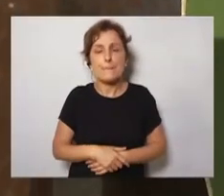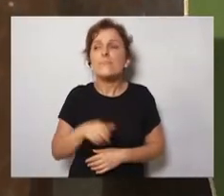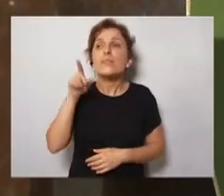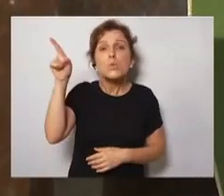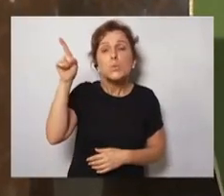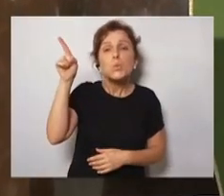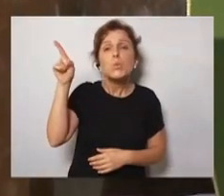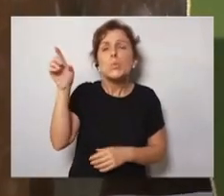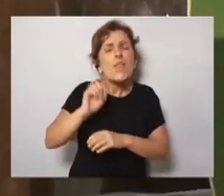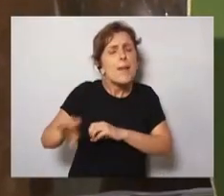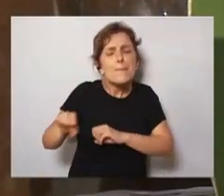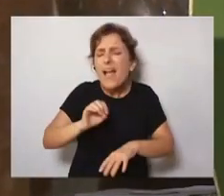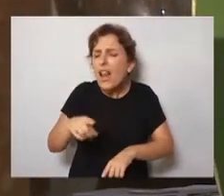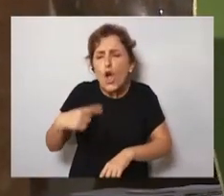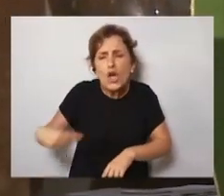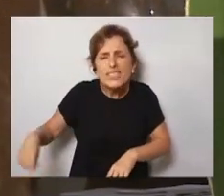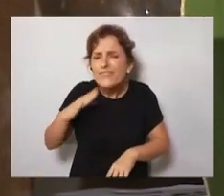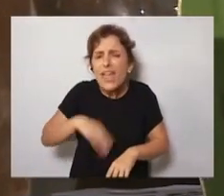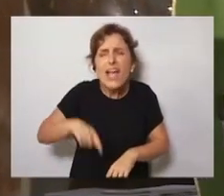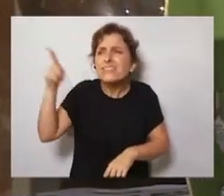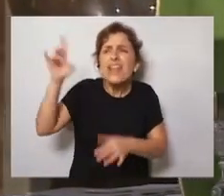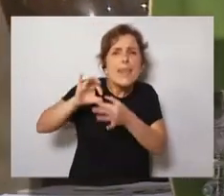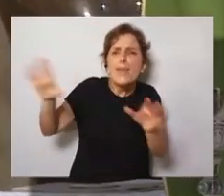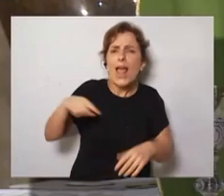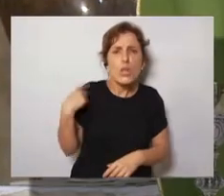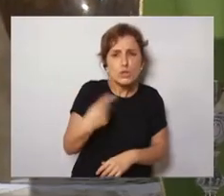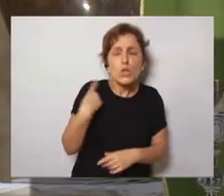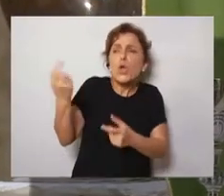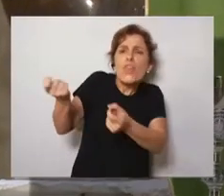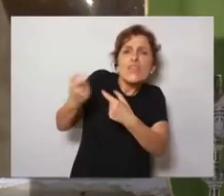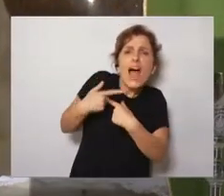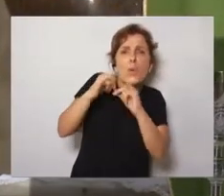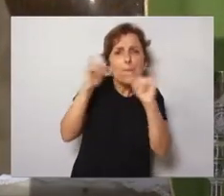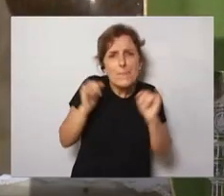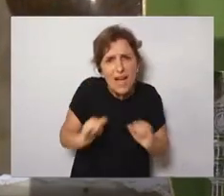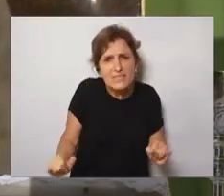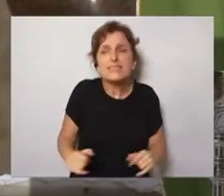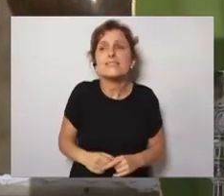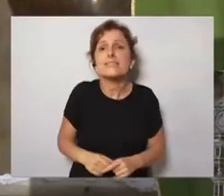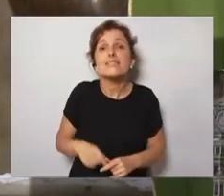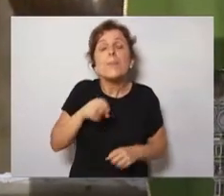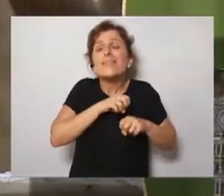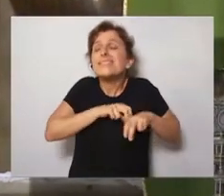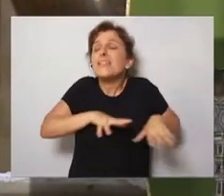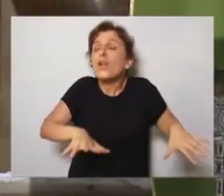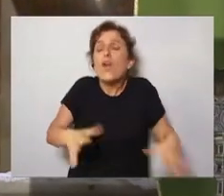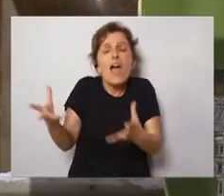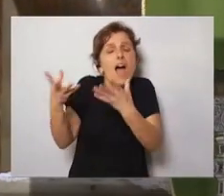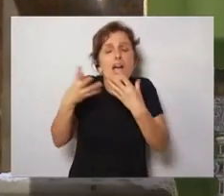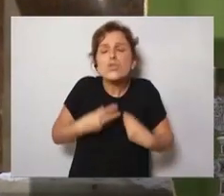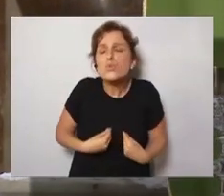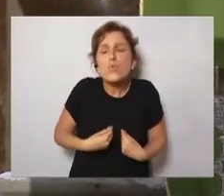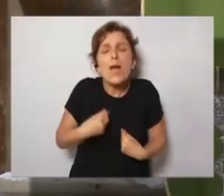líbranos de todos los males señor y concédenos la paz en nuestros días para que ayudados por tu misericordia vivamos